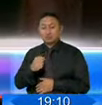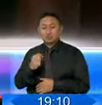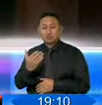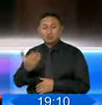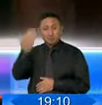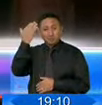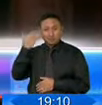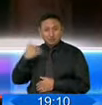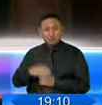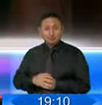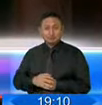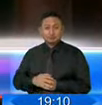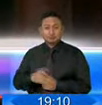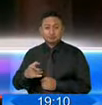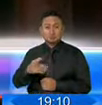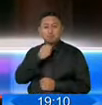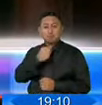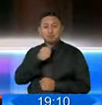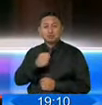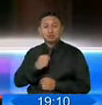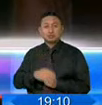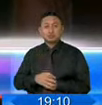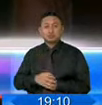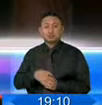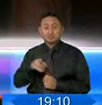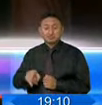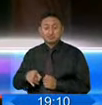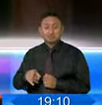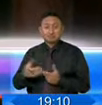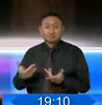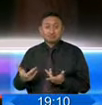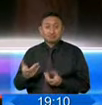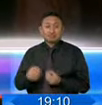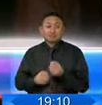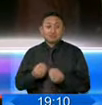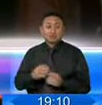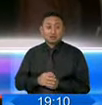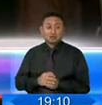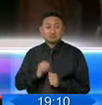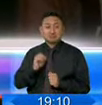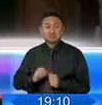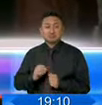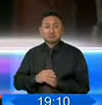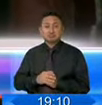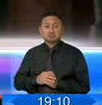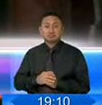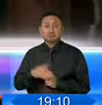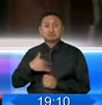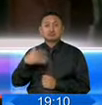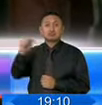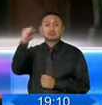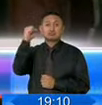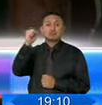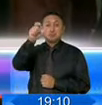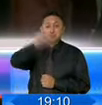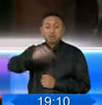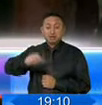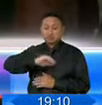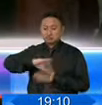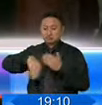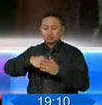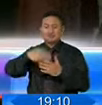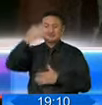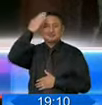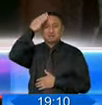pocos instantes, el periodismo justamente hace eso, es hacer efectivo el derecho de las personas a saber,